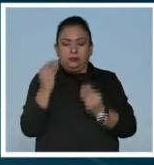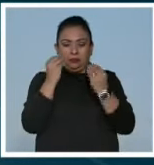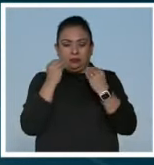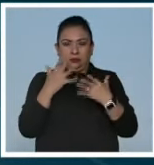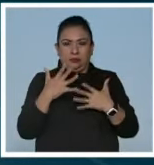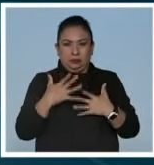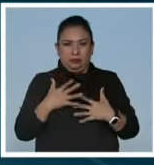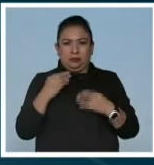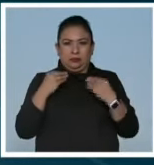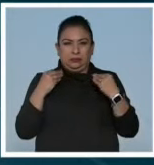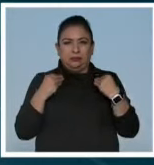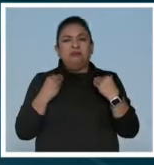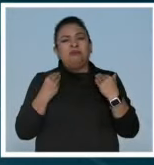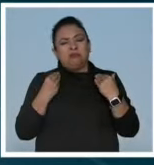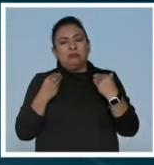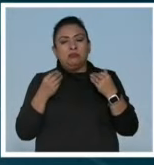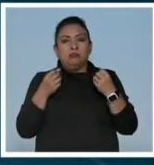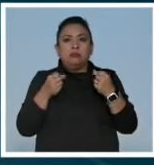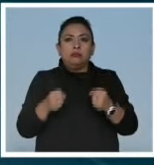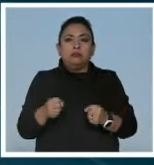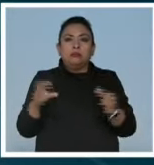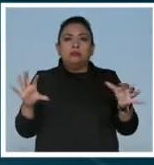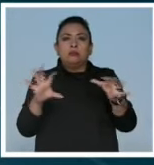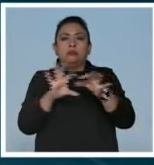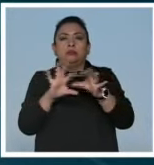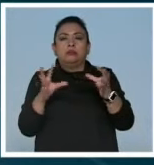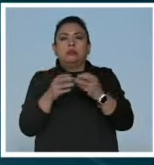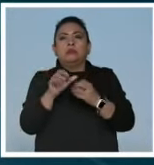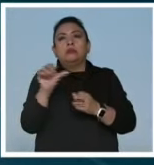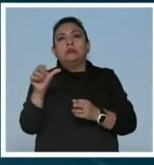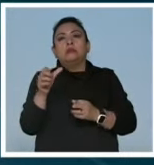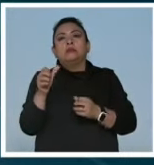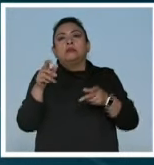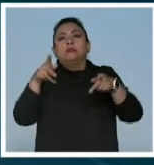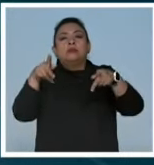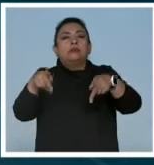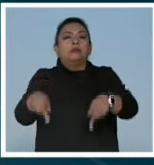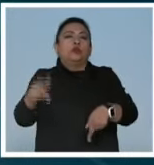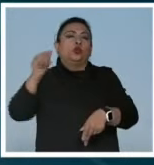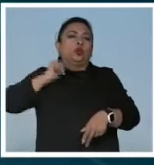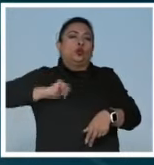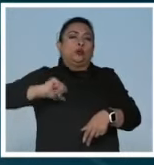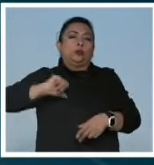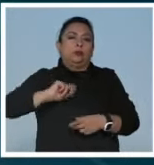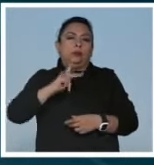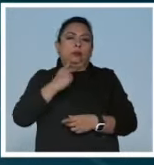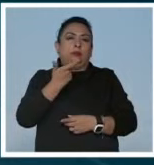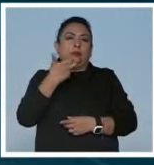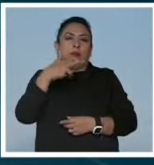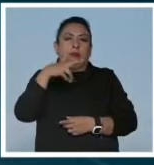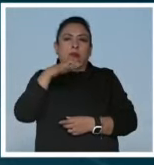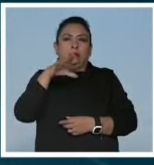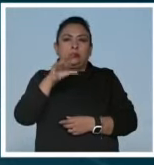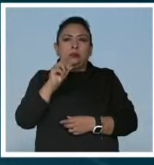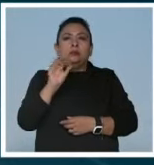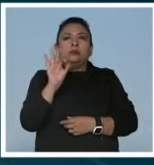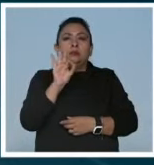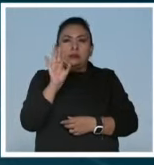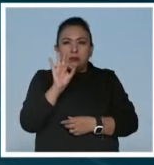ornamentos, seguramente estaban asociados a algún entierro prehispánico. Probablemente sean